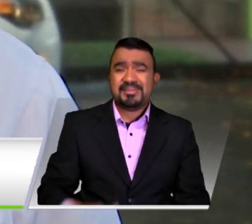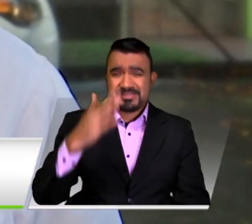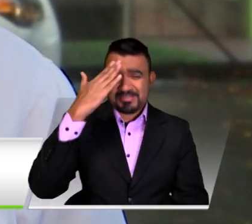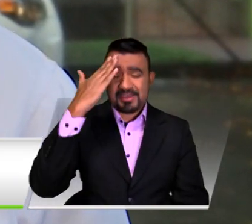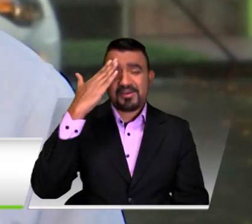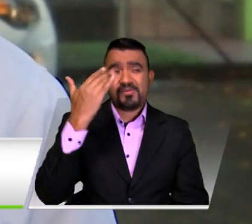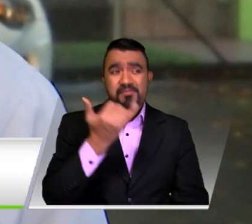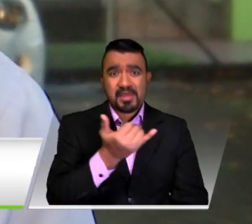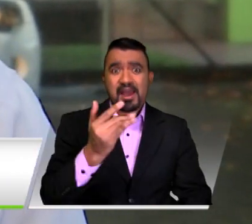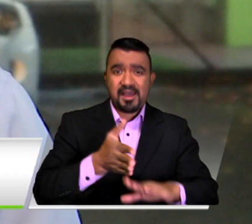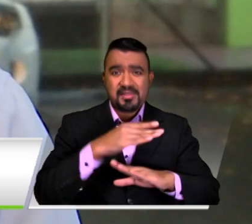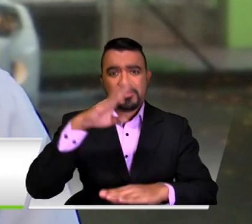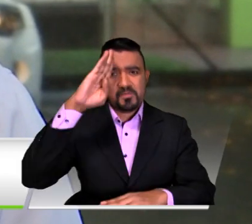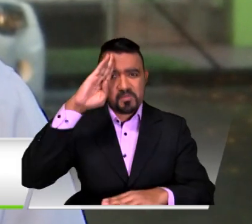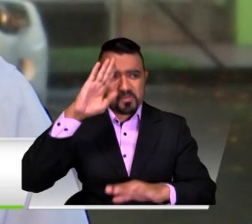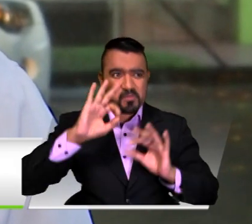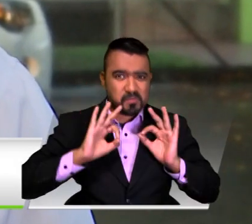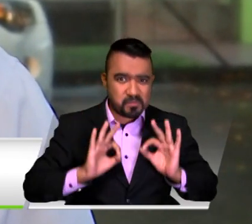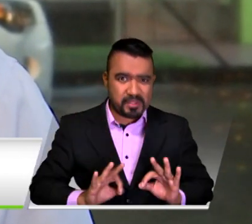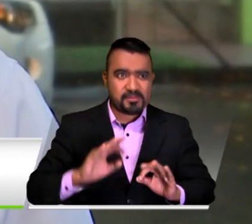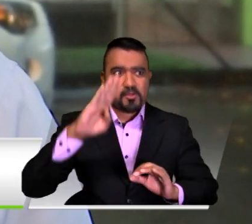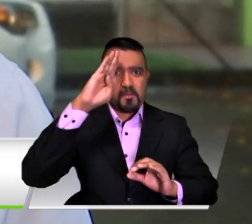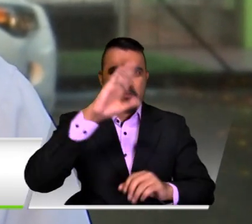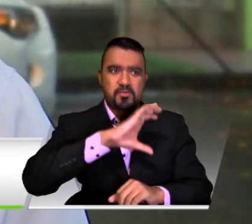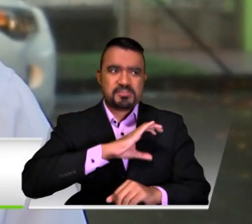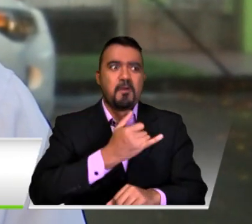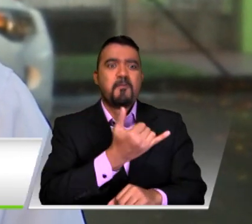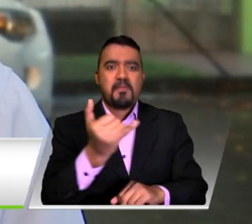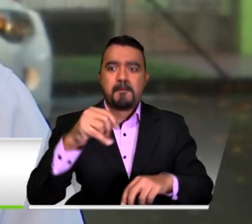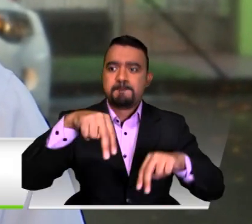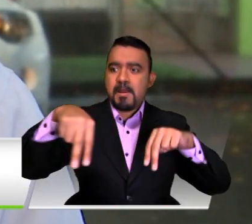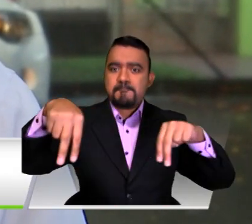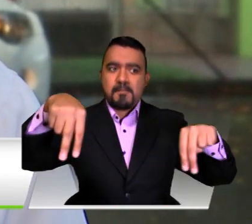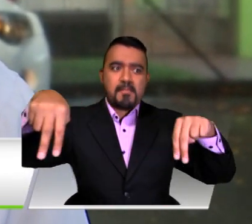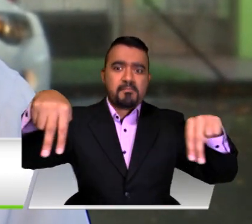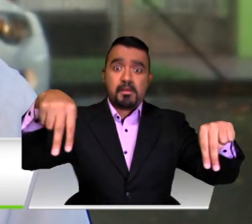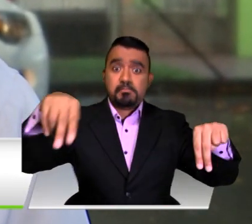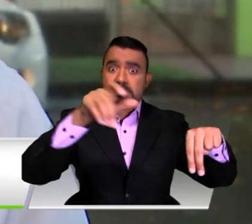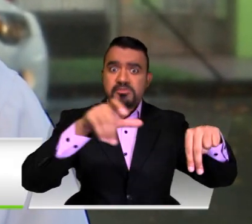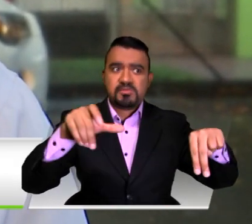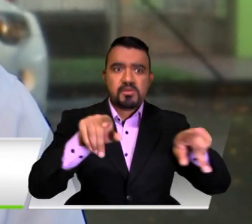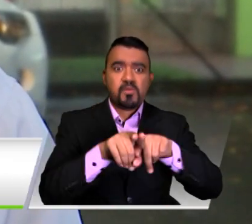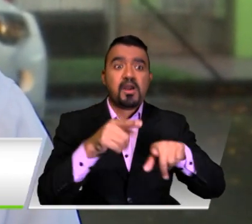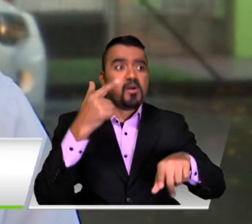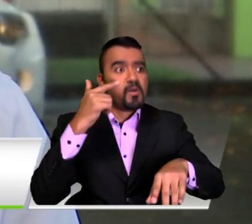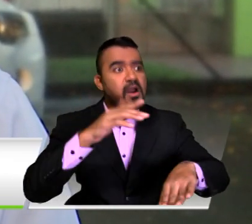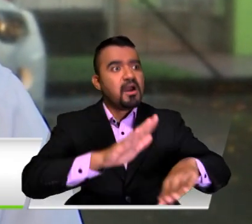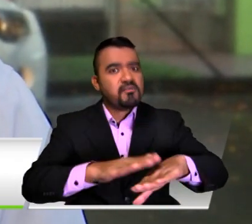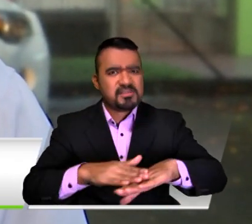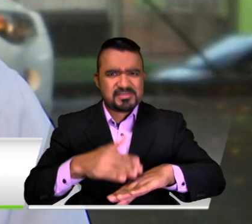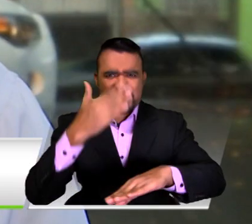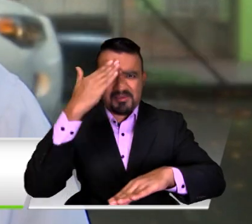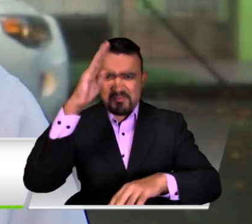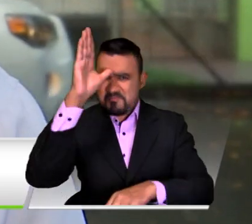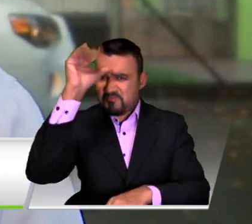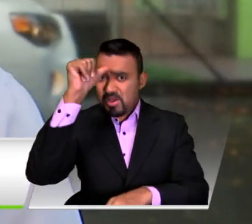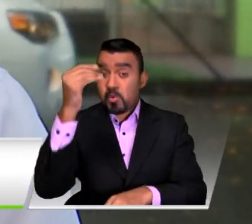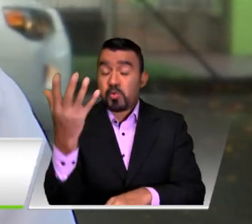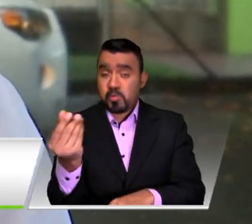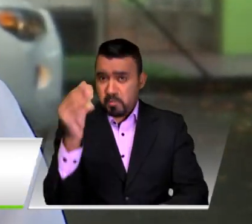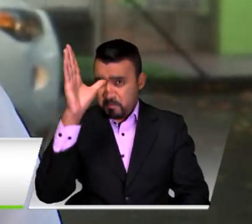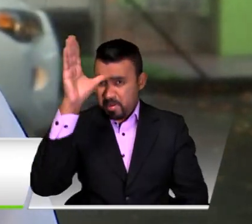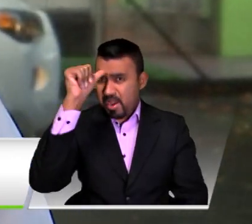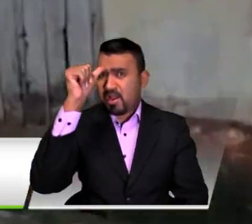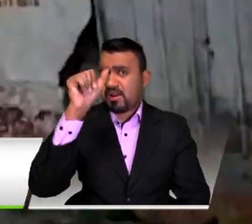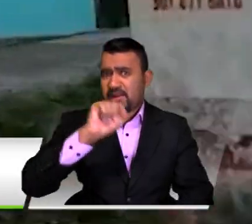pudo más el miedo de las personas frente al llamado de estos bandidos que sin duda están afectados